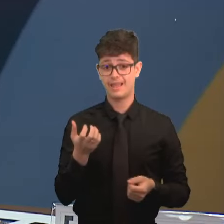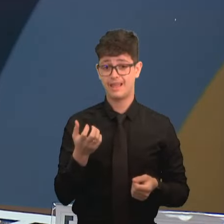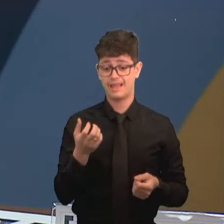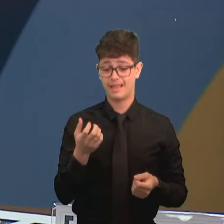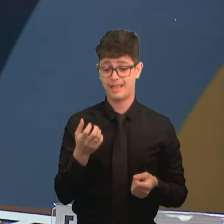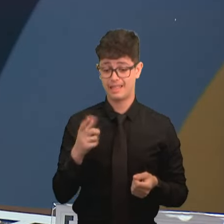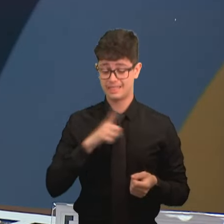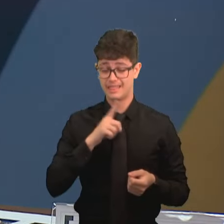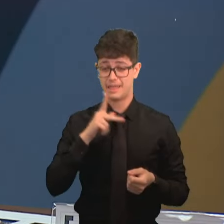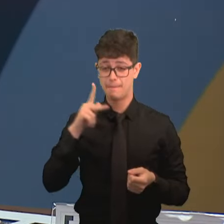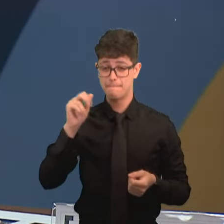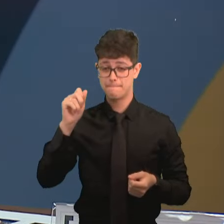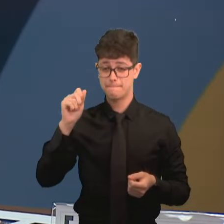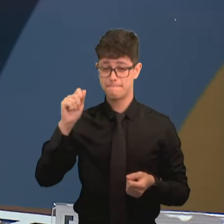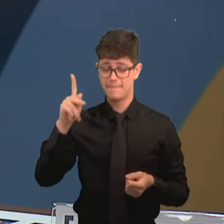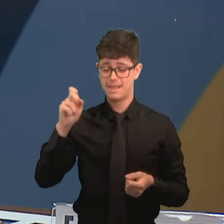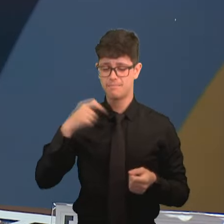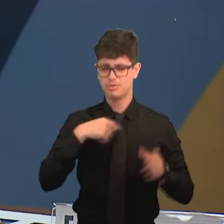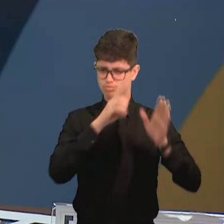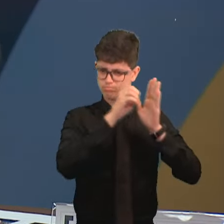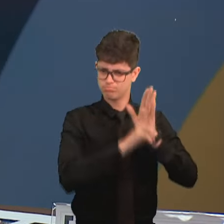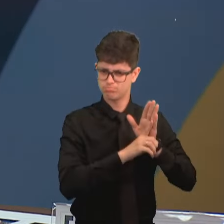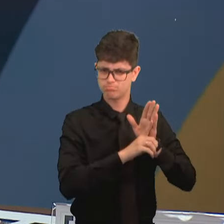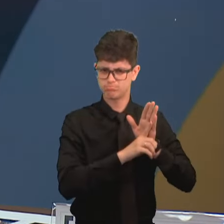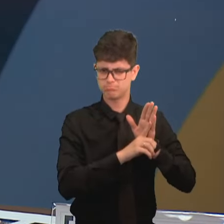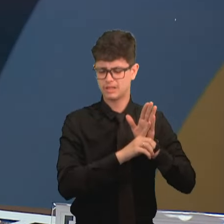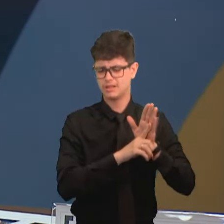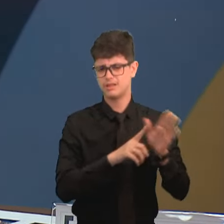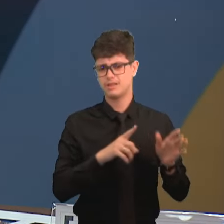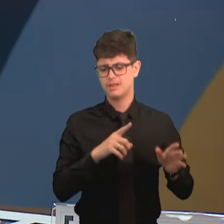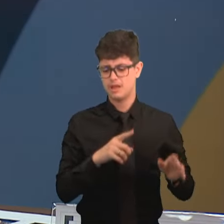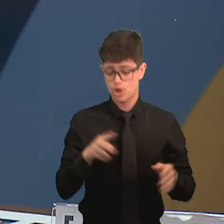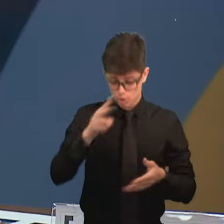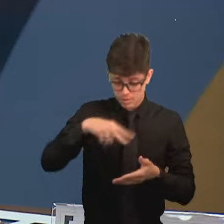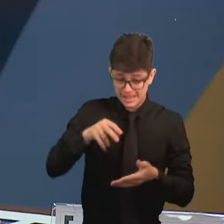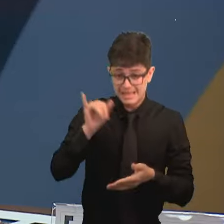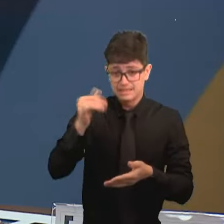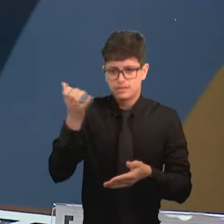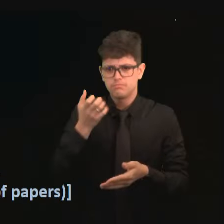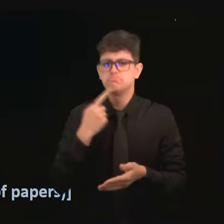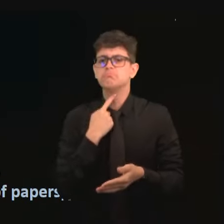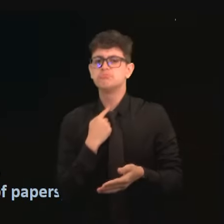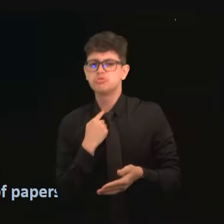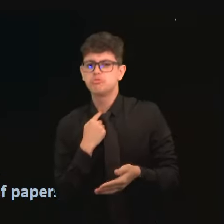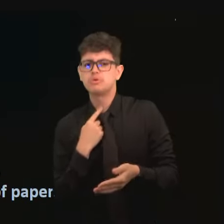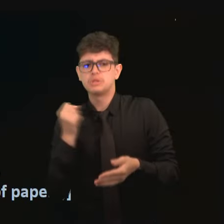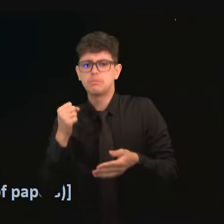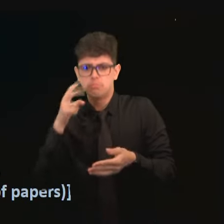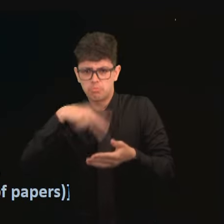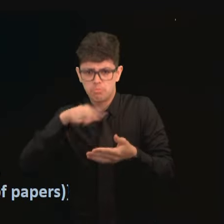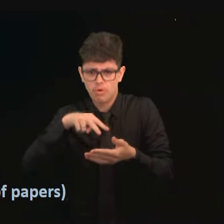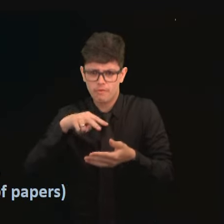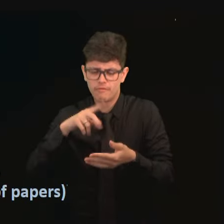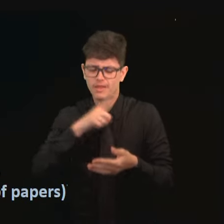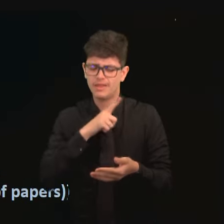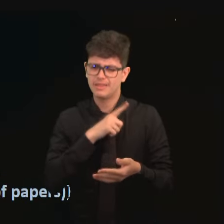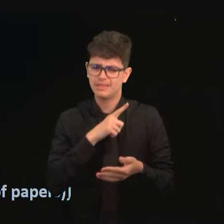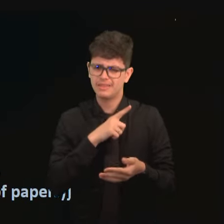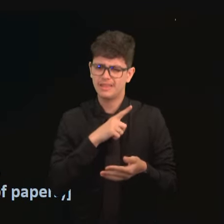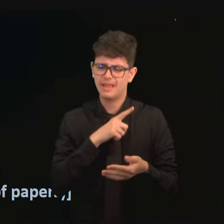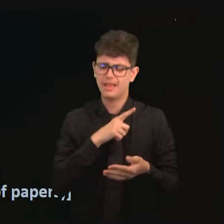detalles técnicos. Tuvimos un paper recientemente en la mayor conferencia de inteligencia artificial del mundo donde proponemos un